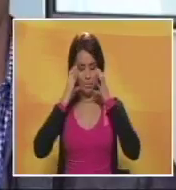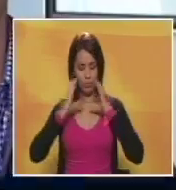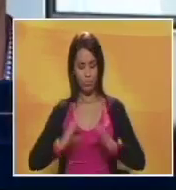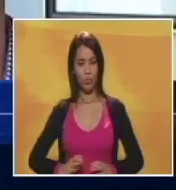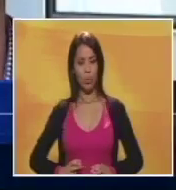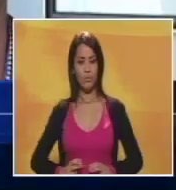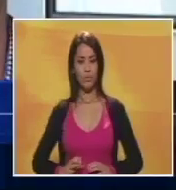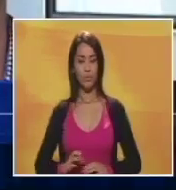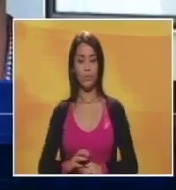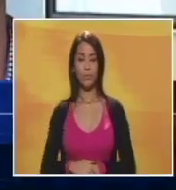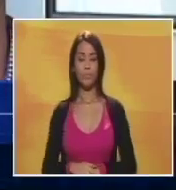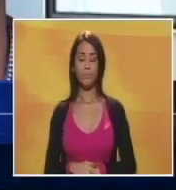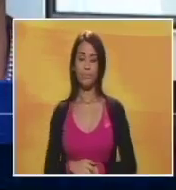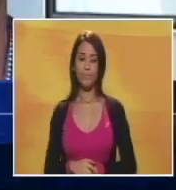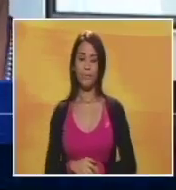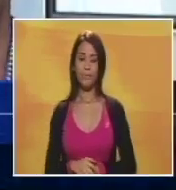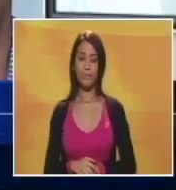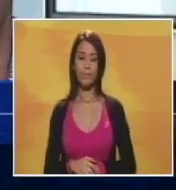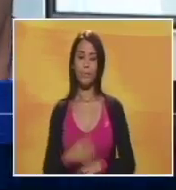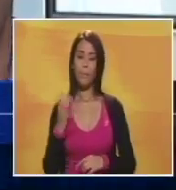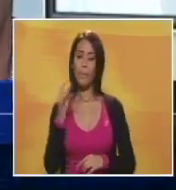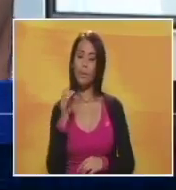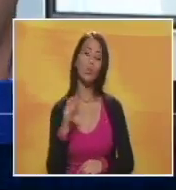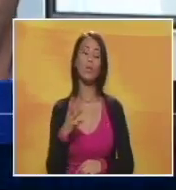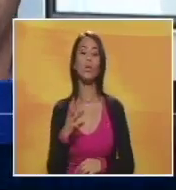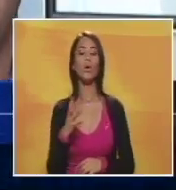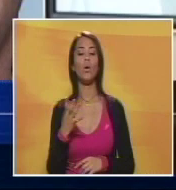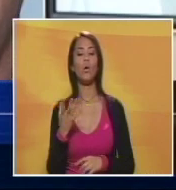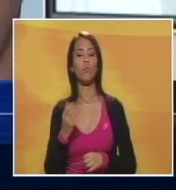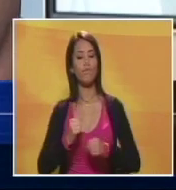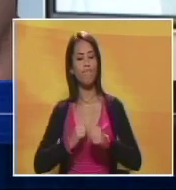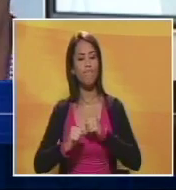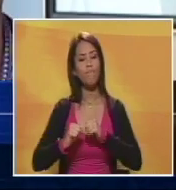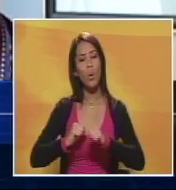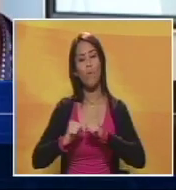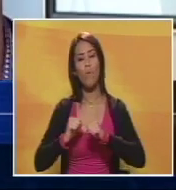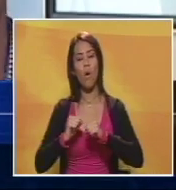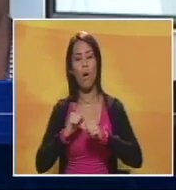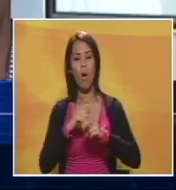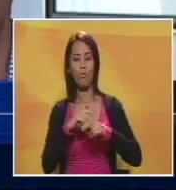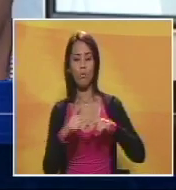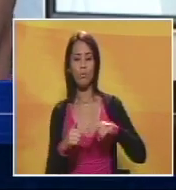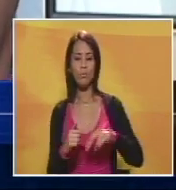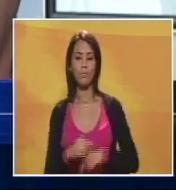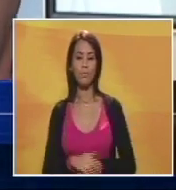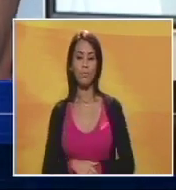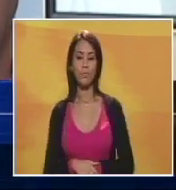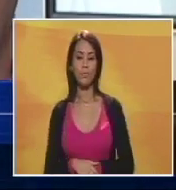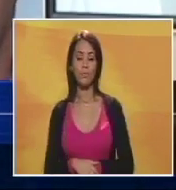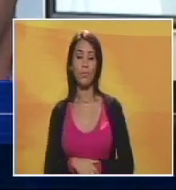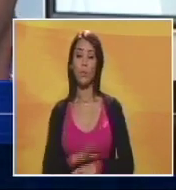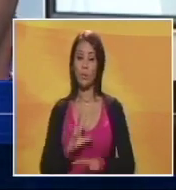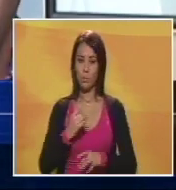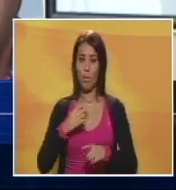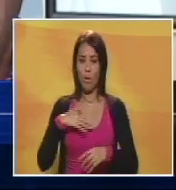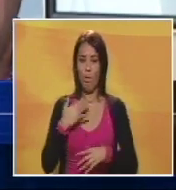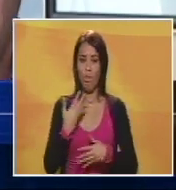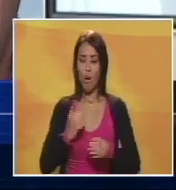Aliviar los síntomas clínicos, ¿verdad? Bajar el dolor, la articulación, para que el paciente tenga menos dolor, rigidez, se pueda mover